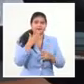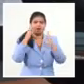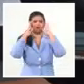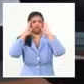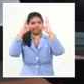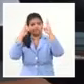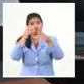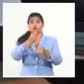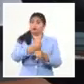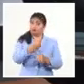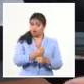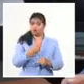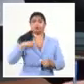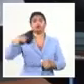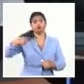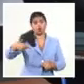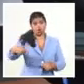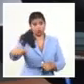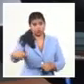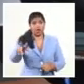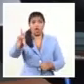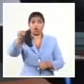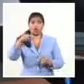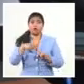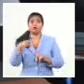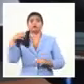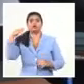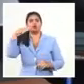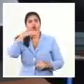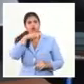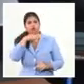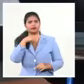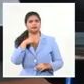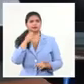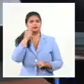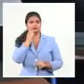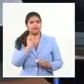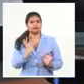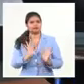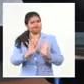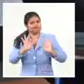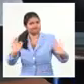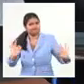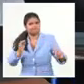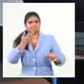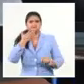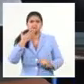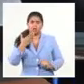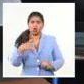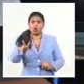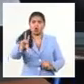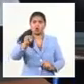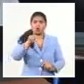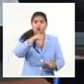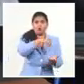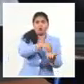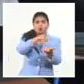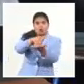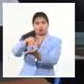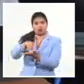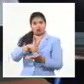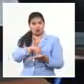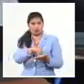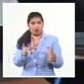posibilidades de generación en nuevas tecnologías y también recuperación de importantes plantas o grupos de